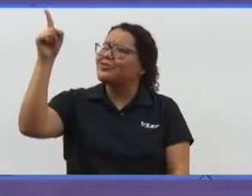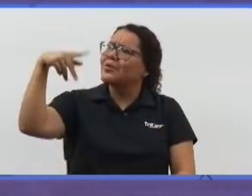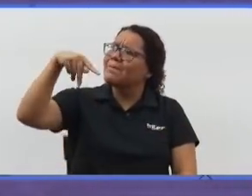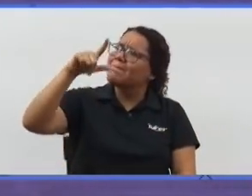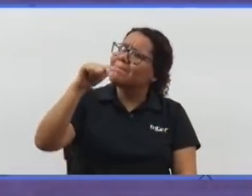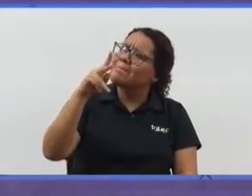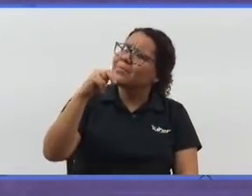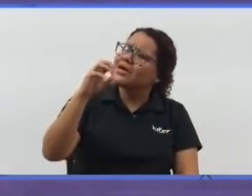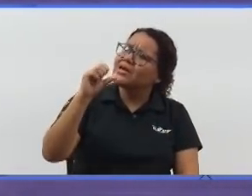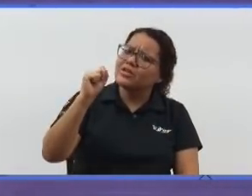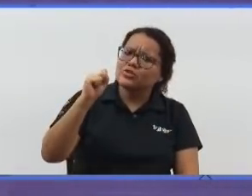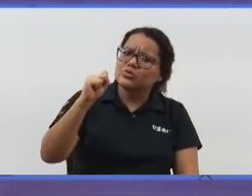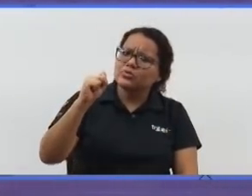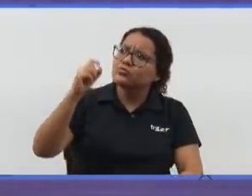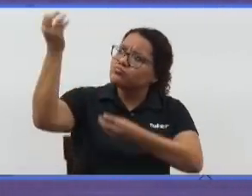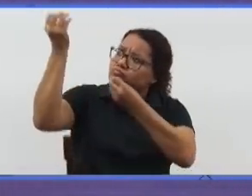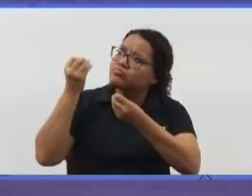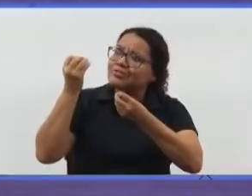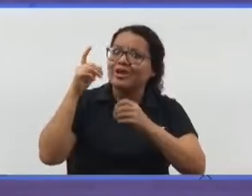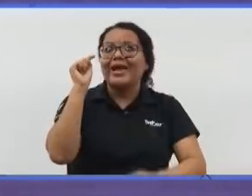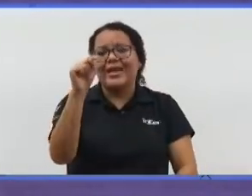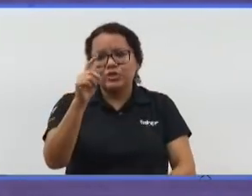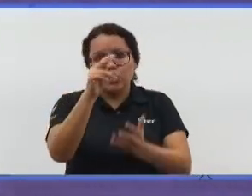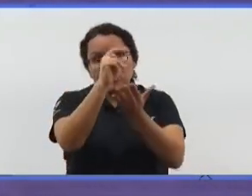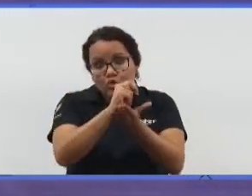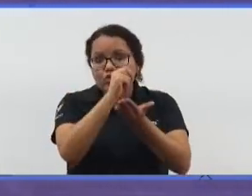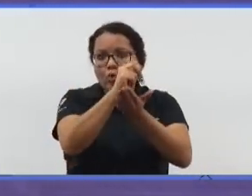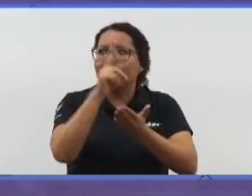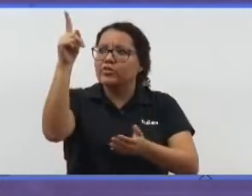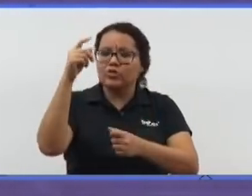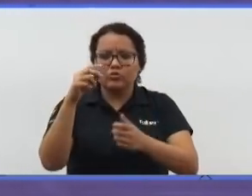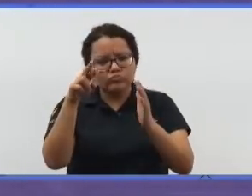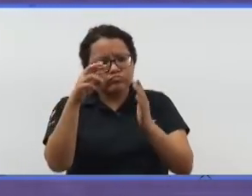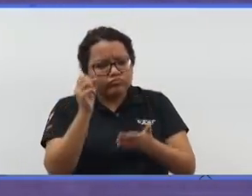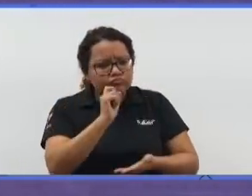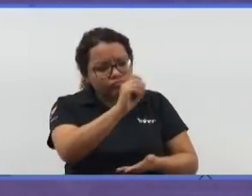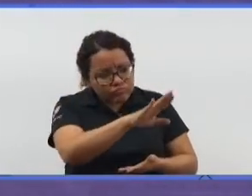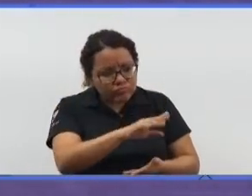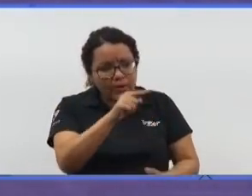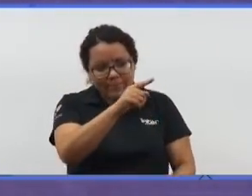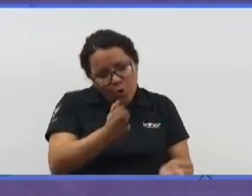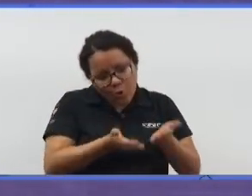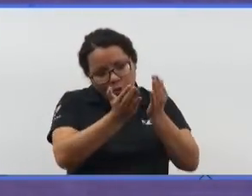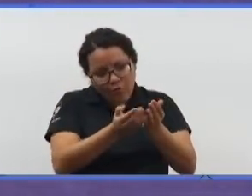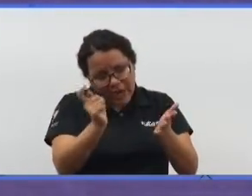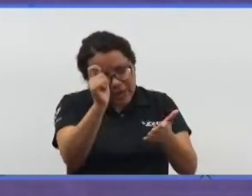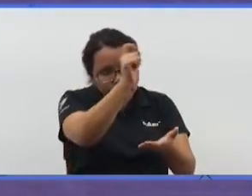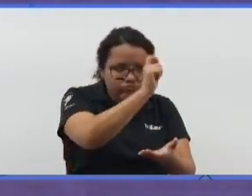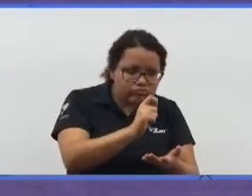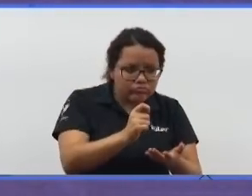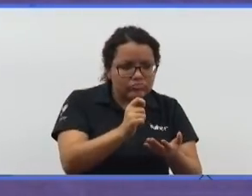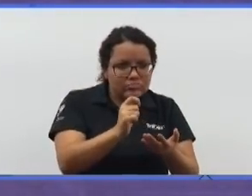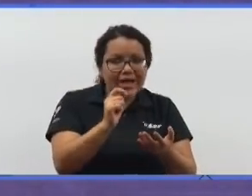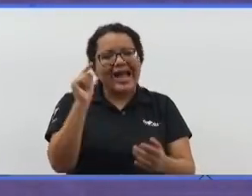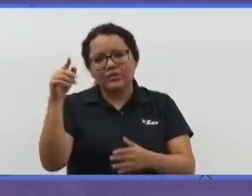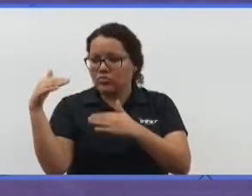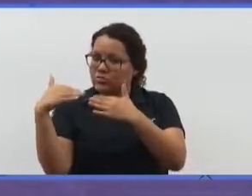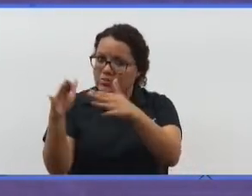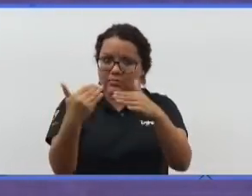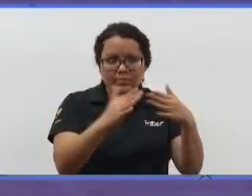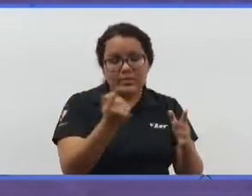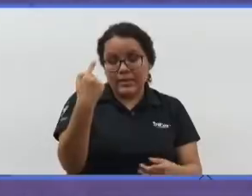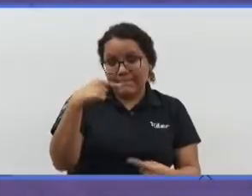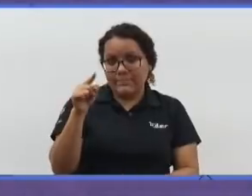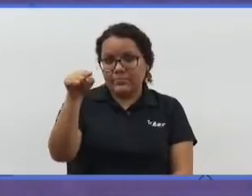cielo eso lo hizo con no es porque él no era un navegante él dijo vas a hacer una marca eso es otra cosa pero cuando tú